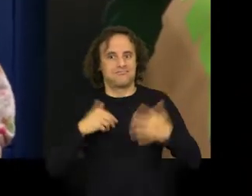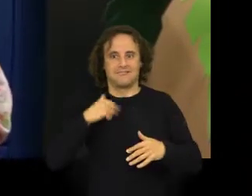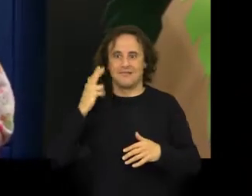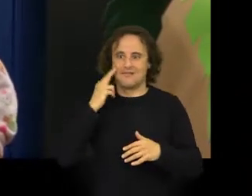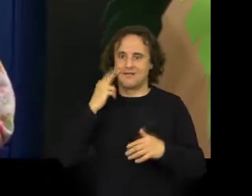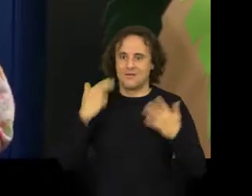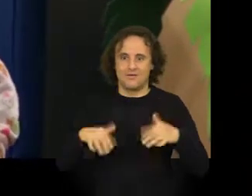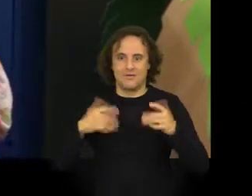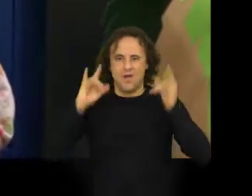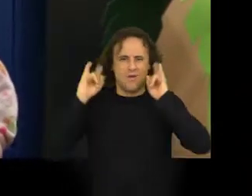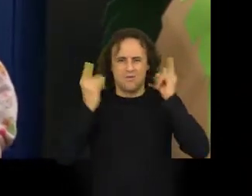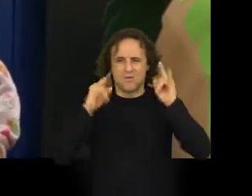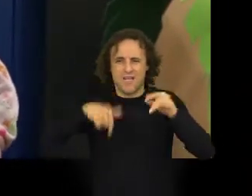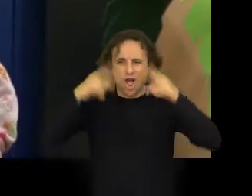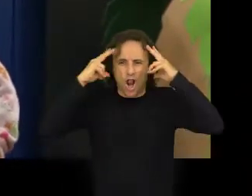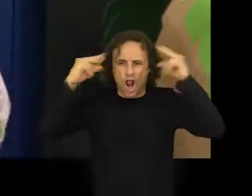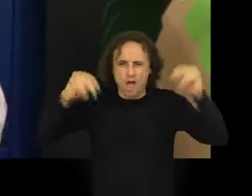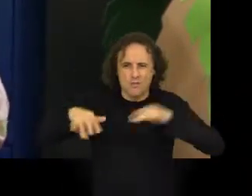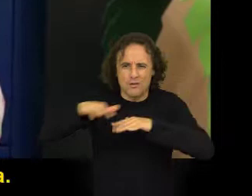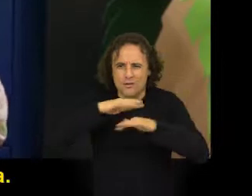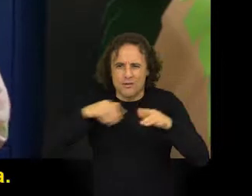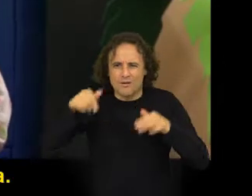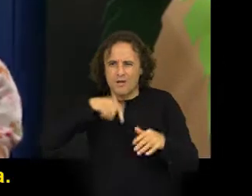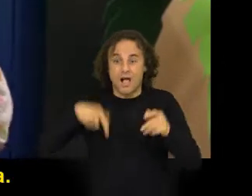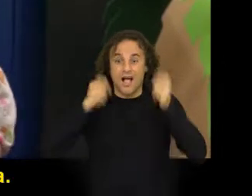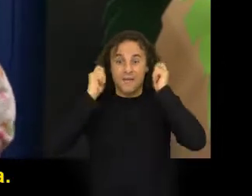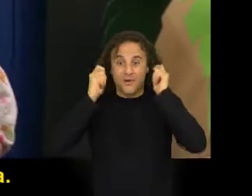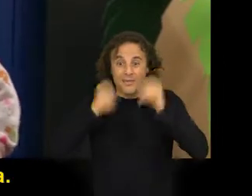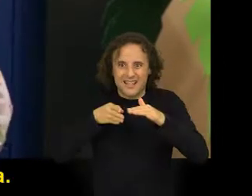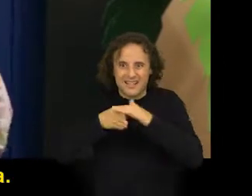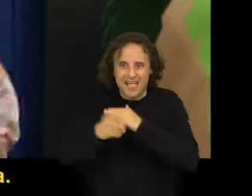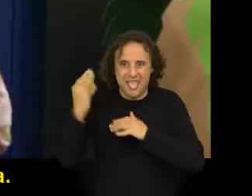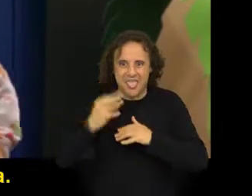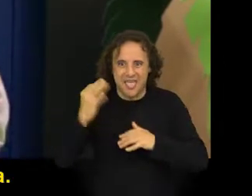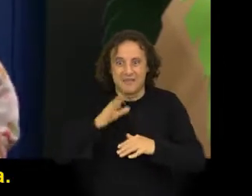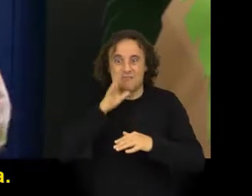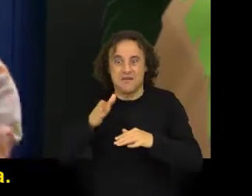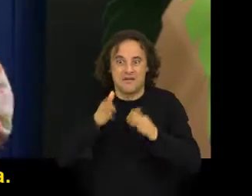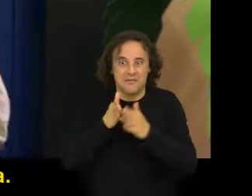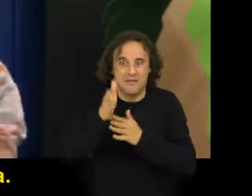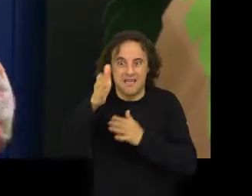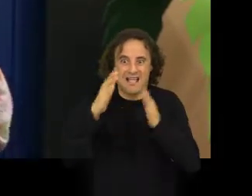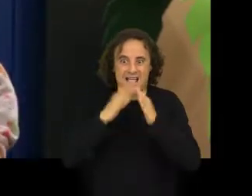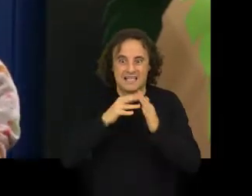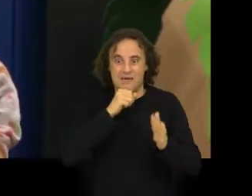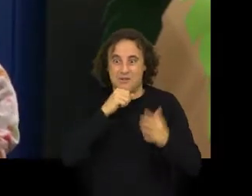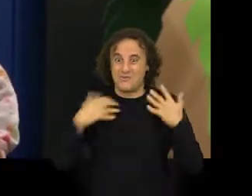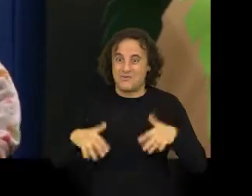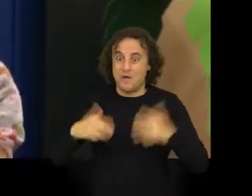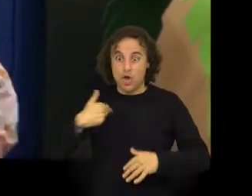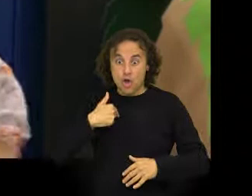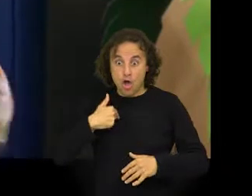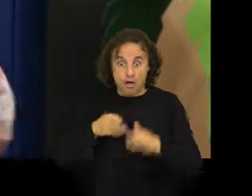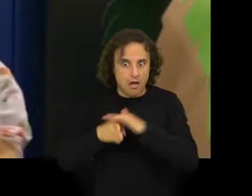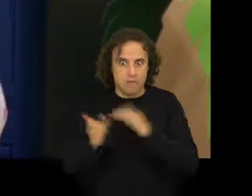que medo! Un bosque cheo de lobos. Carapuchiña ten que pasar por ali para ir á casa da súa boiña. ¡Ai,